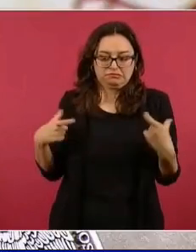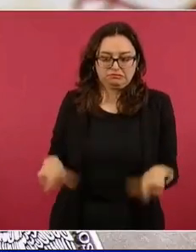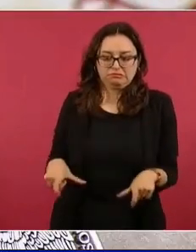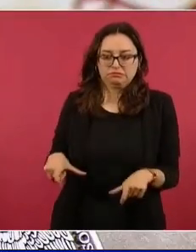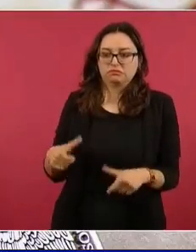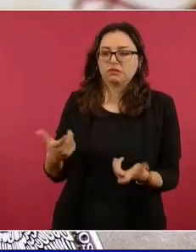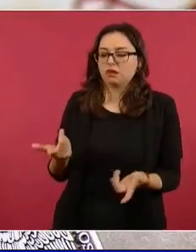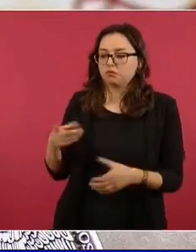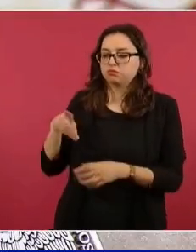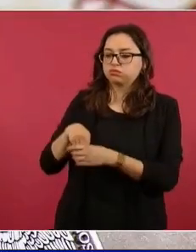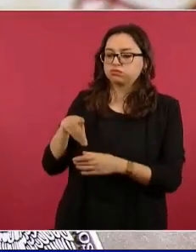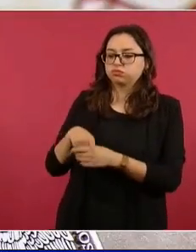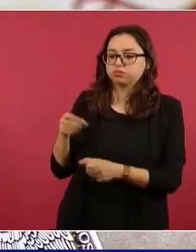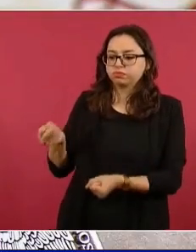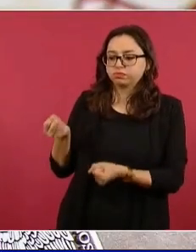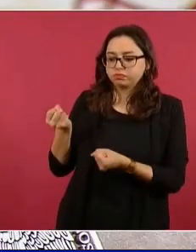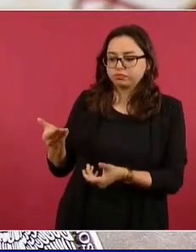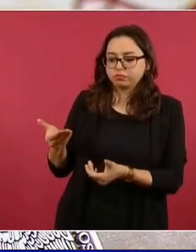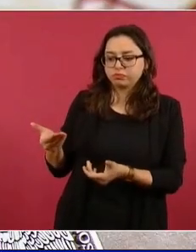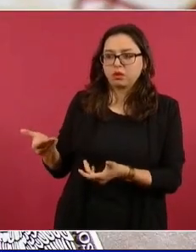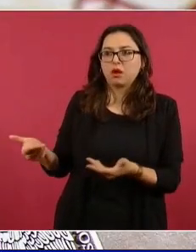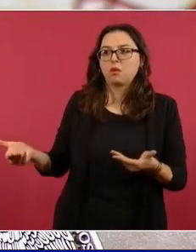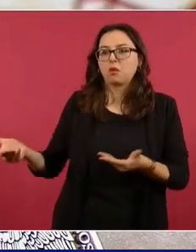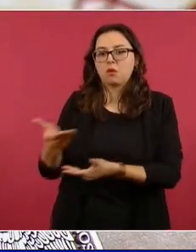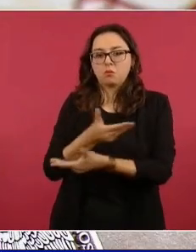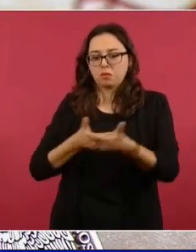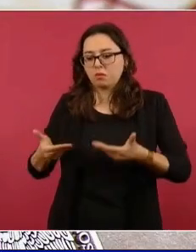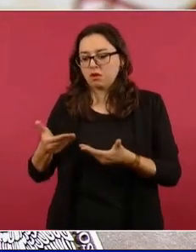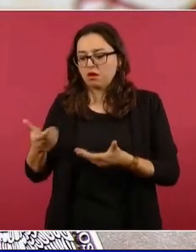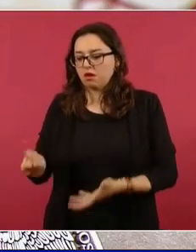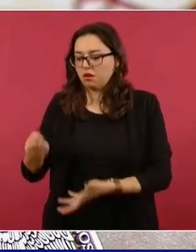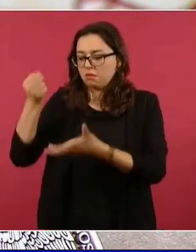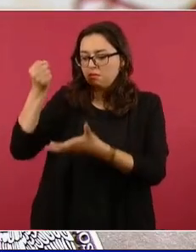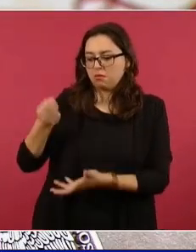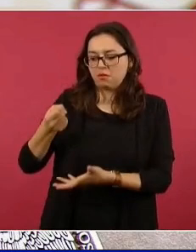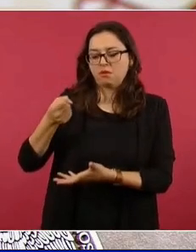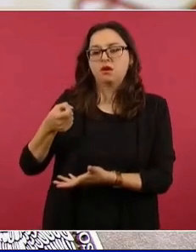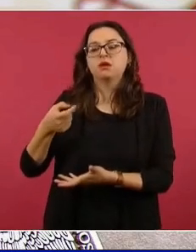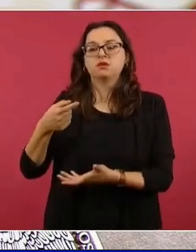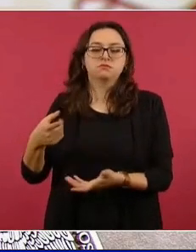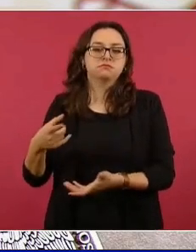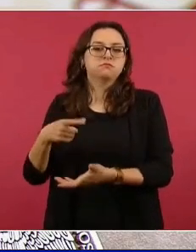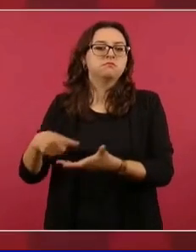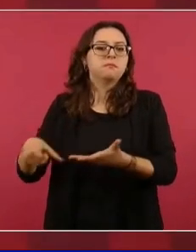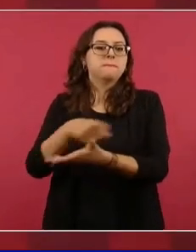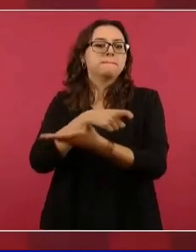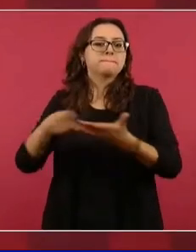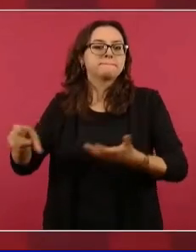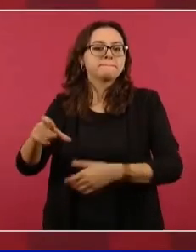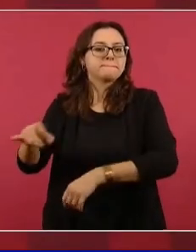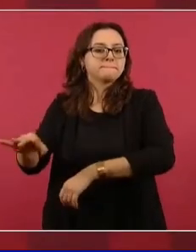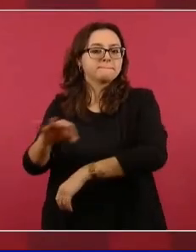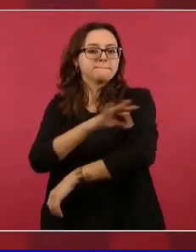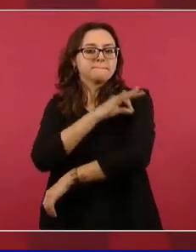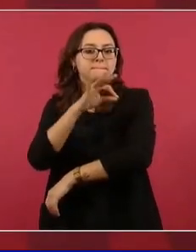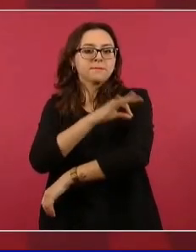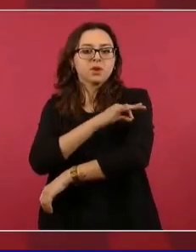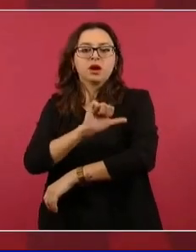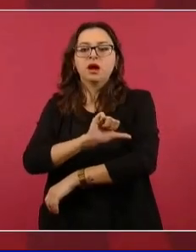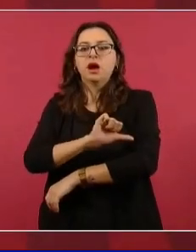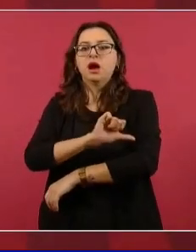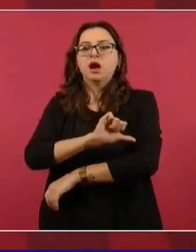tener una mejor regulación del acceso a las vacunas, con el objetivo fundamental